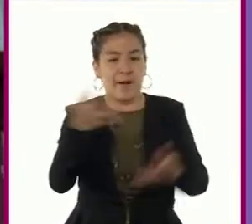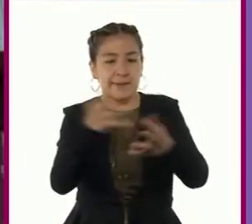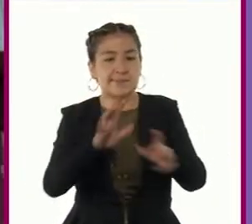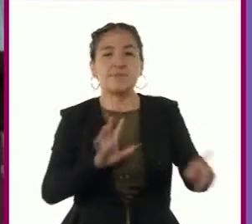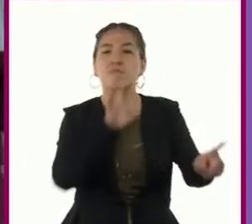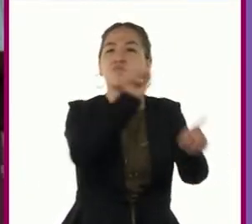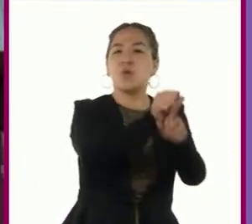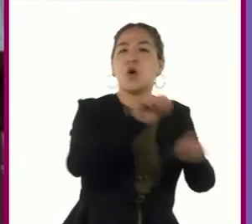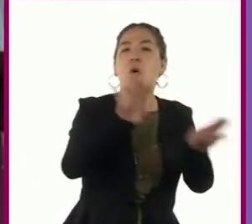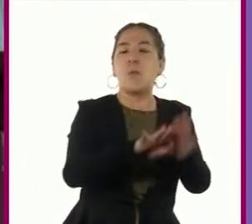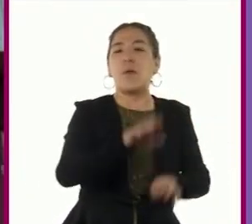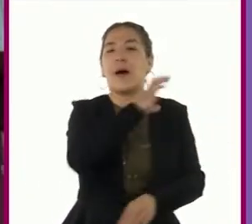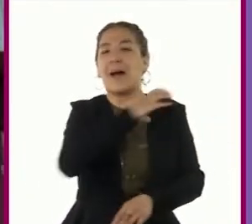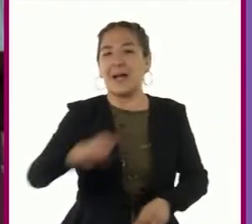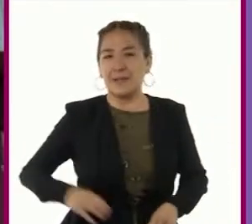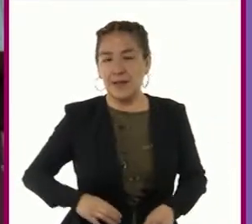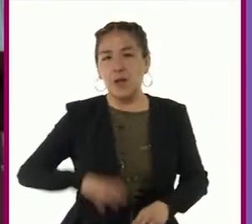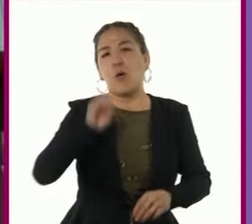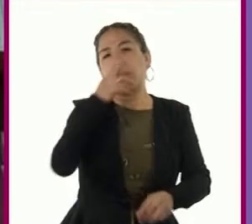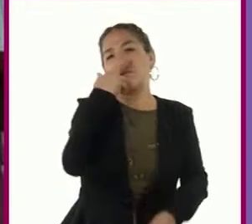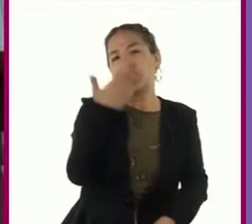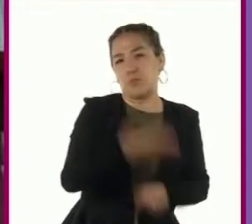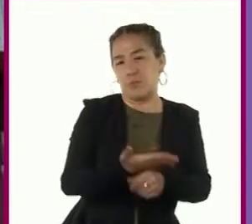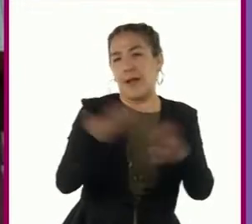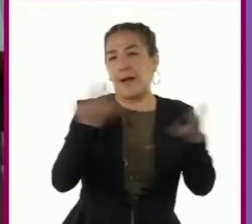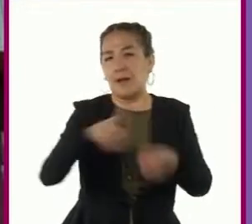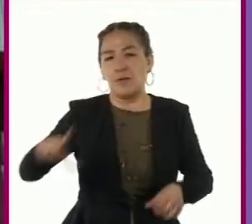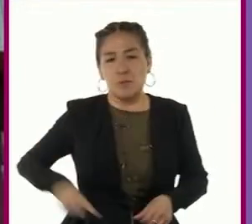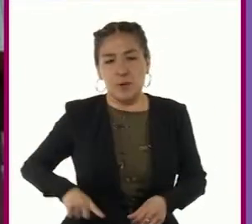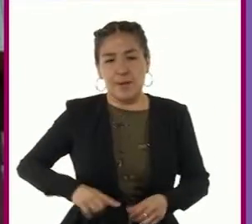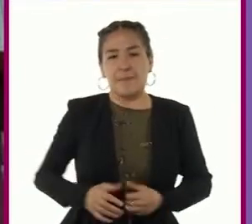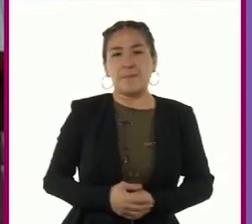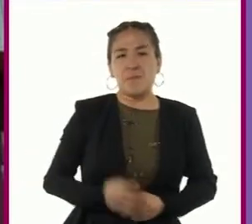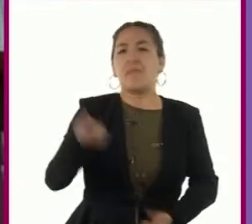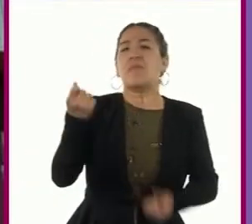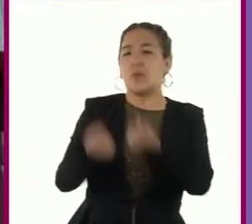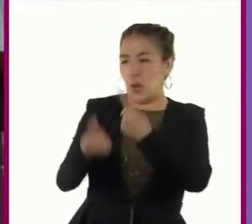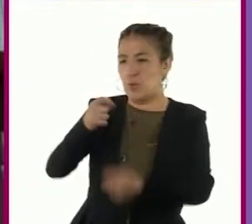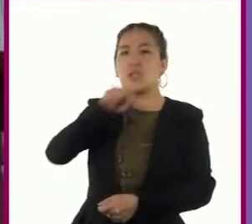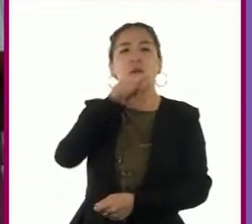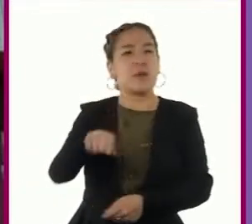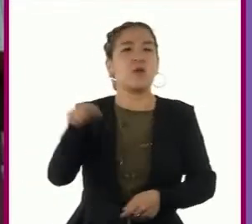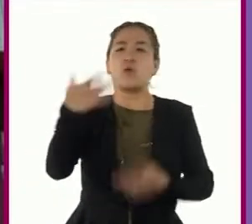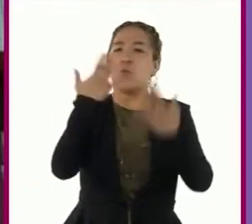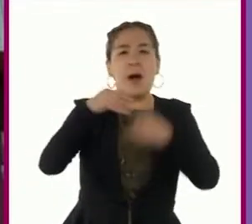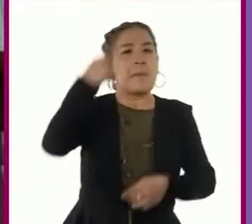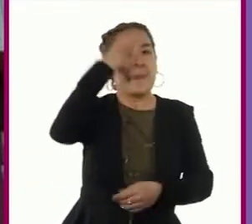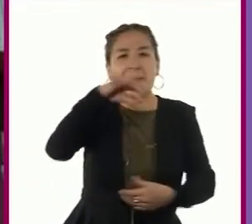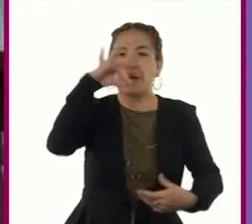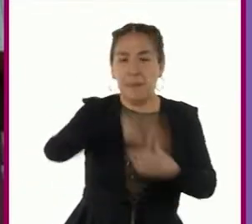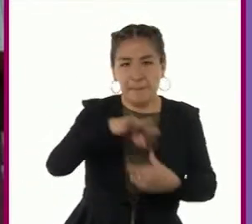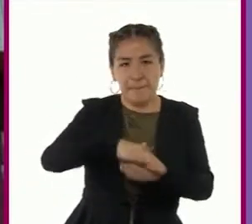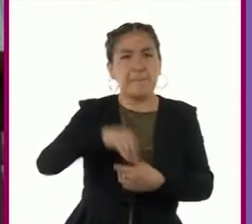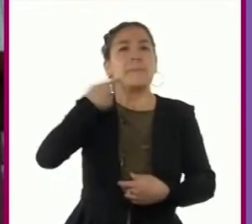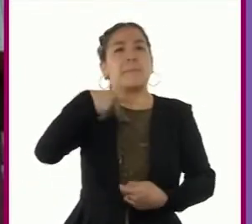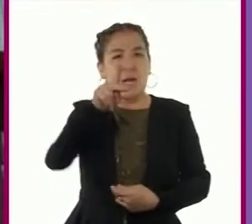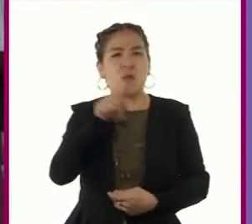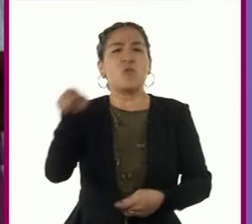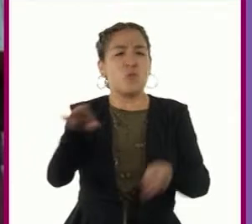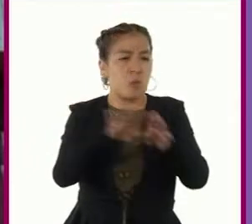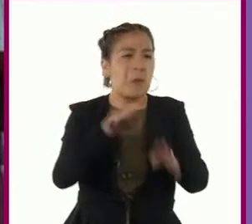elección popular. Hay también una ciudadanía que no milita en los partidos, sin embargo simpatiza con alguno de